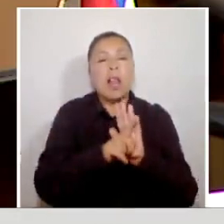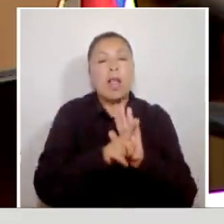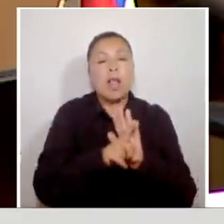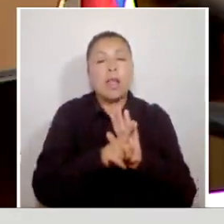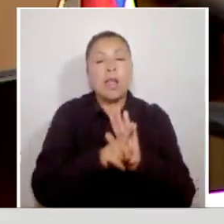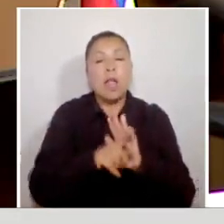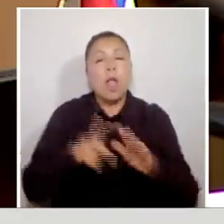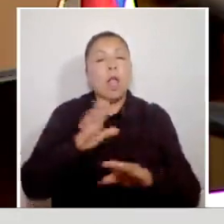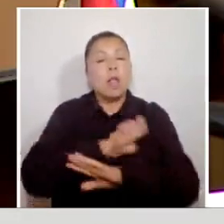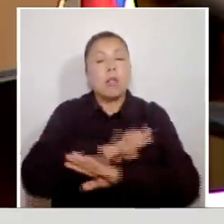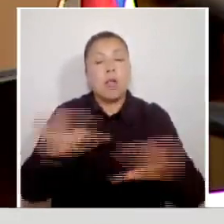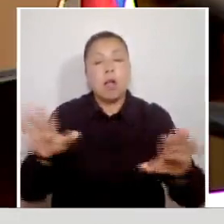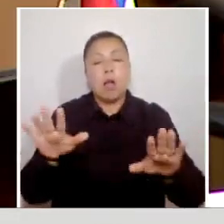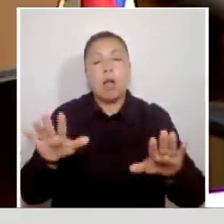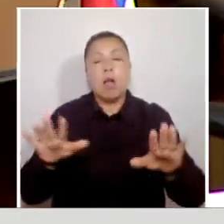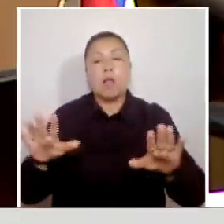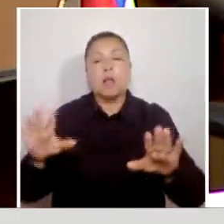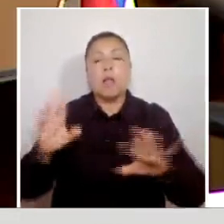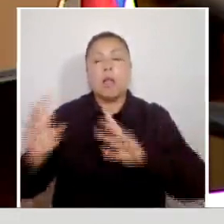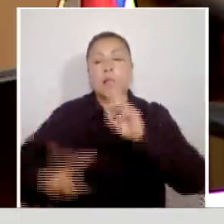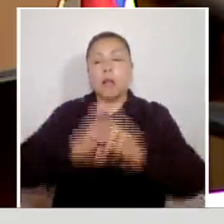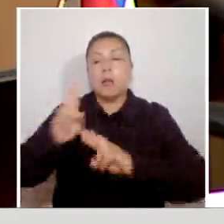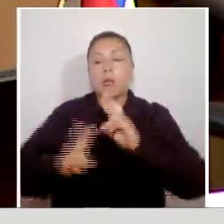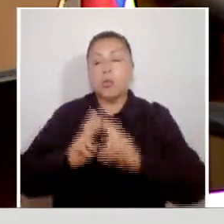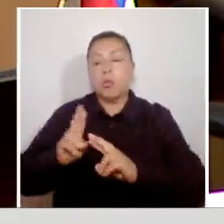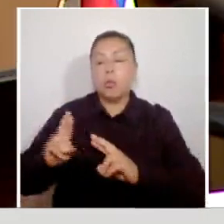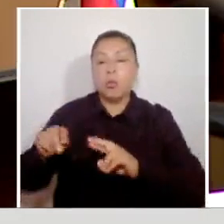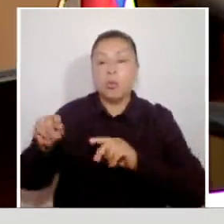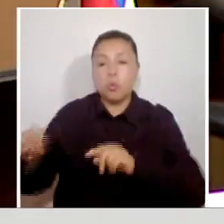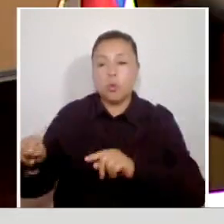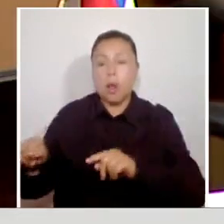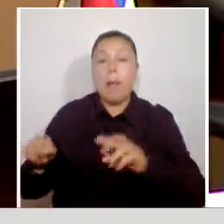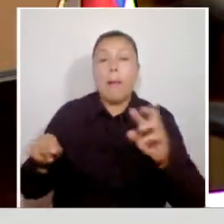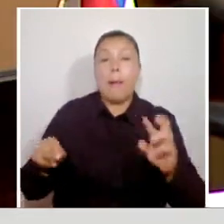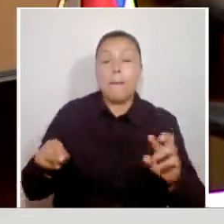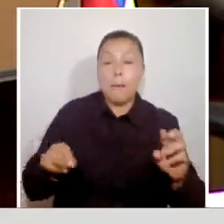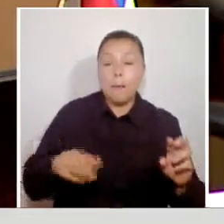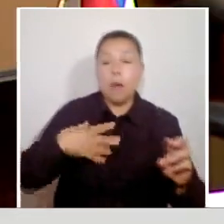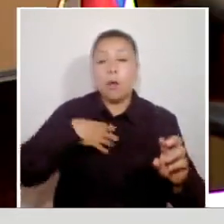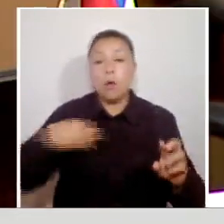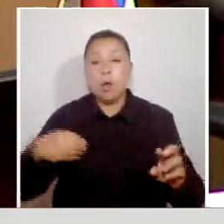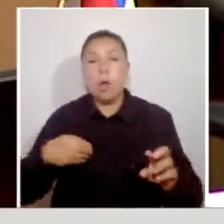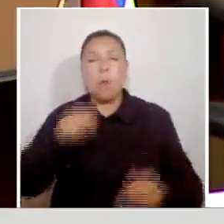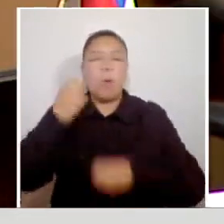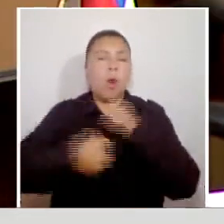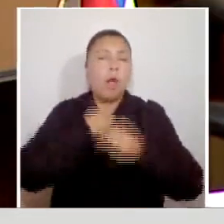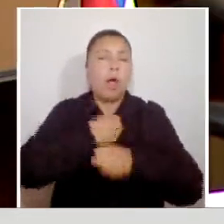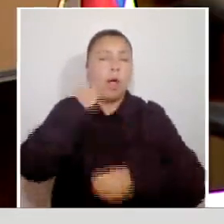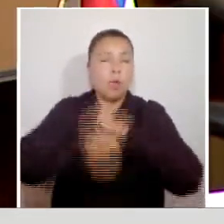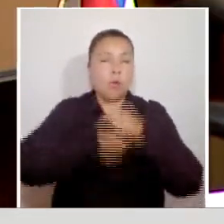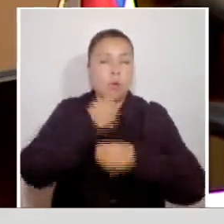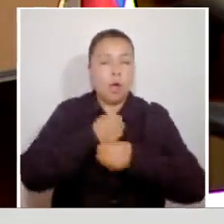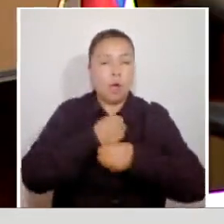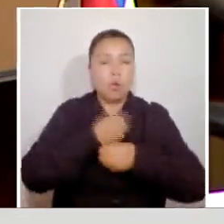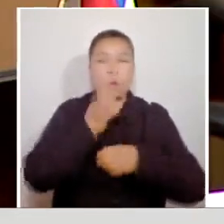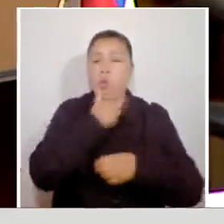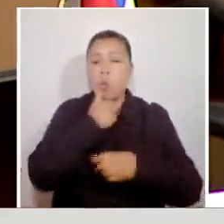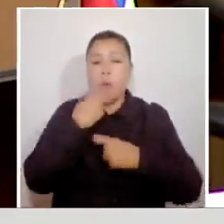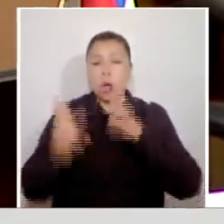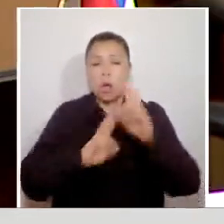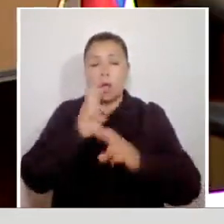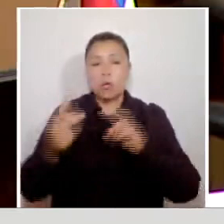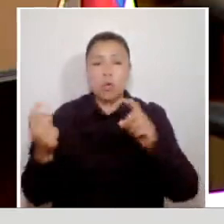o algún tipo de relación comunicacional que pueda tener ese padre con ese hijo por años en la